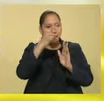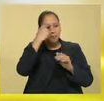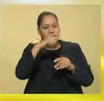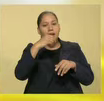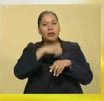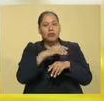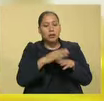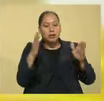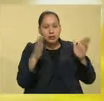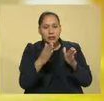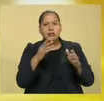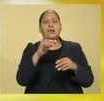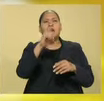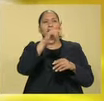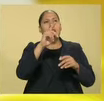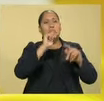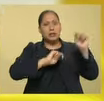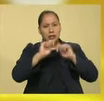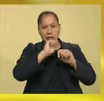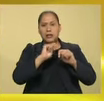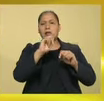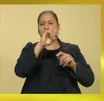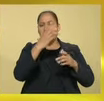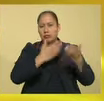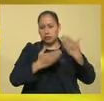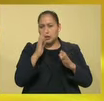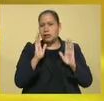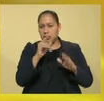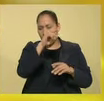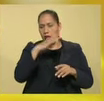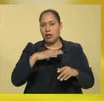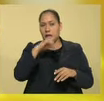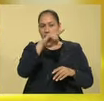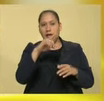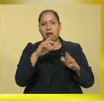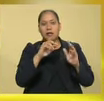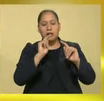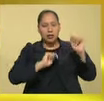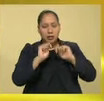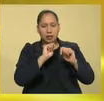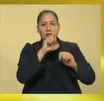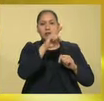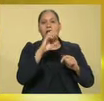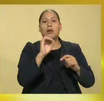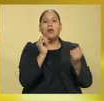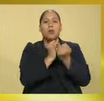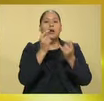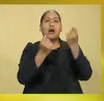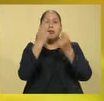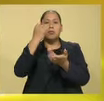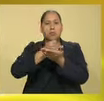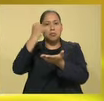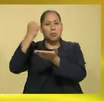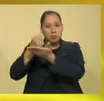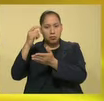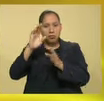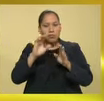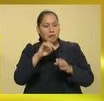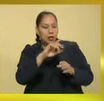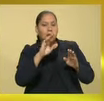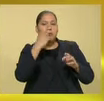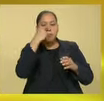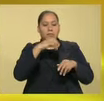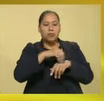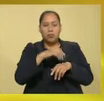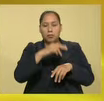hay en las tiendas departamentales? Que hay generalmente en todas las tallas departamentales o incluso algunas marcas, algunas boutiques. La verdad es que